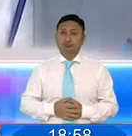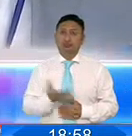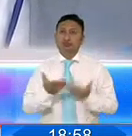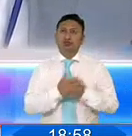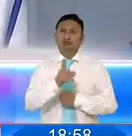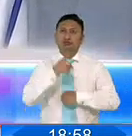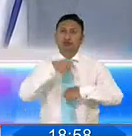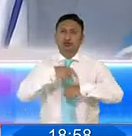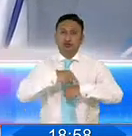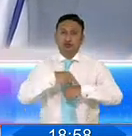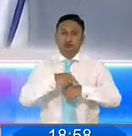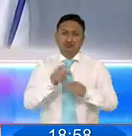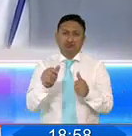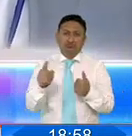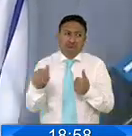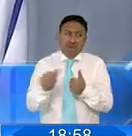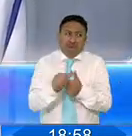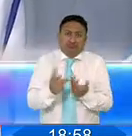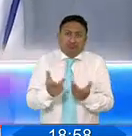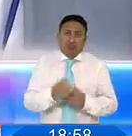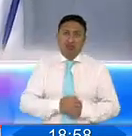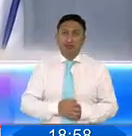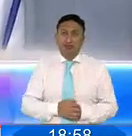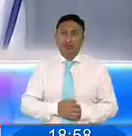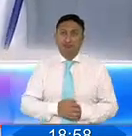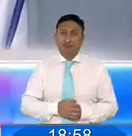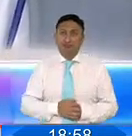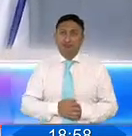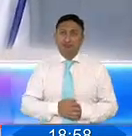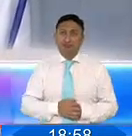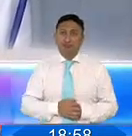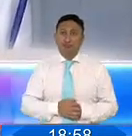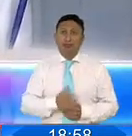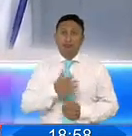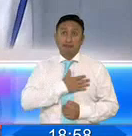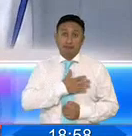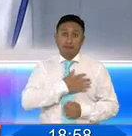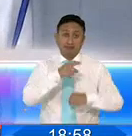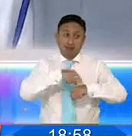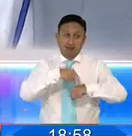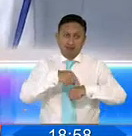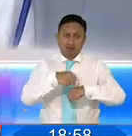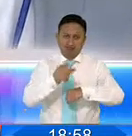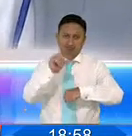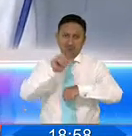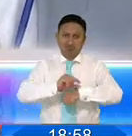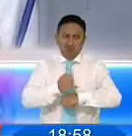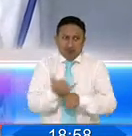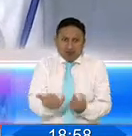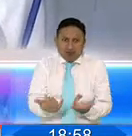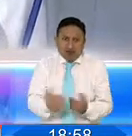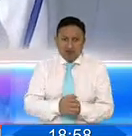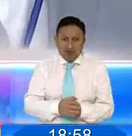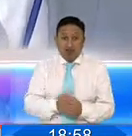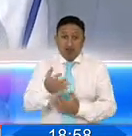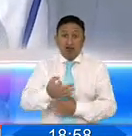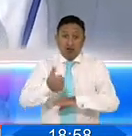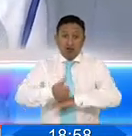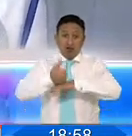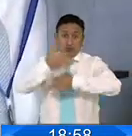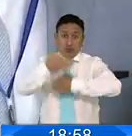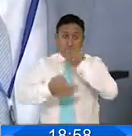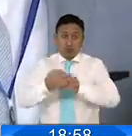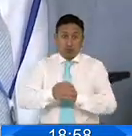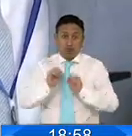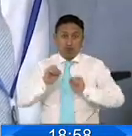para conocer todo? En nuestra opinión es un tiempo cortísimo. El tribunal ha decidido declararse